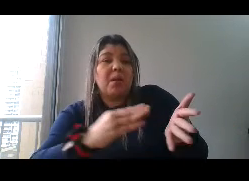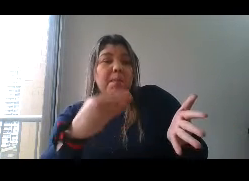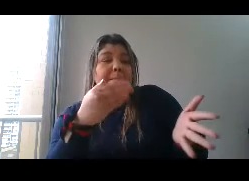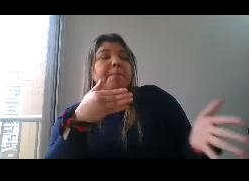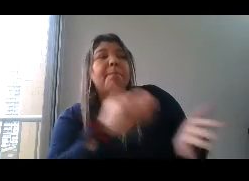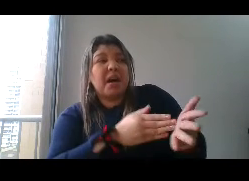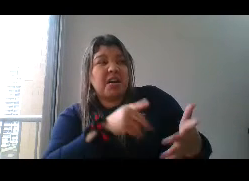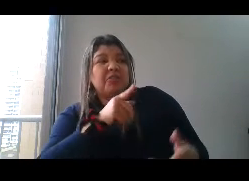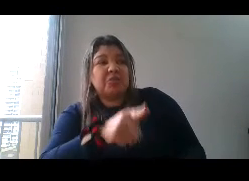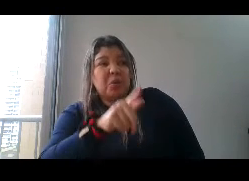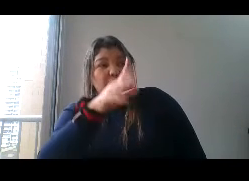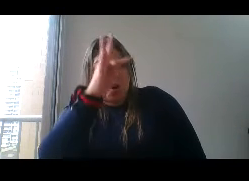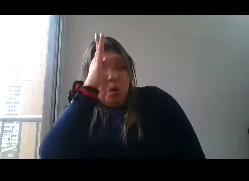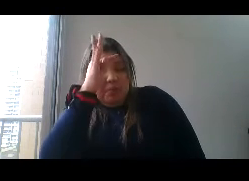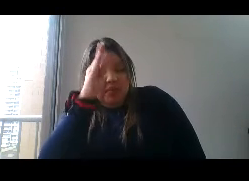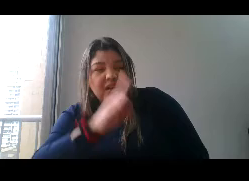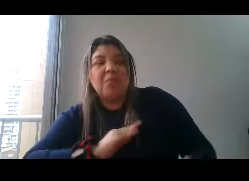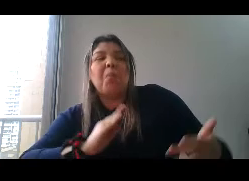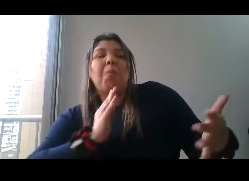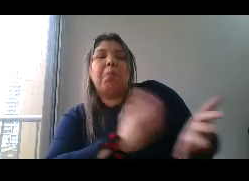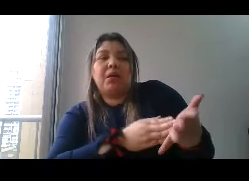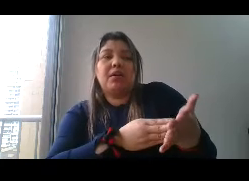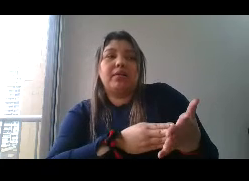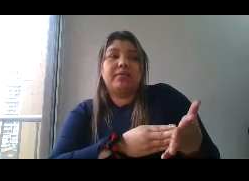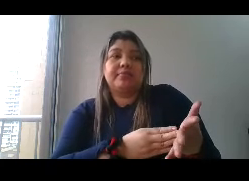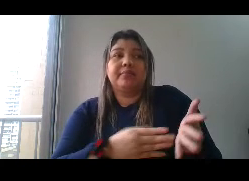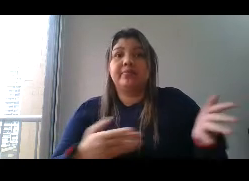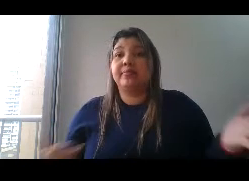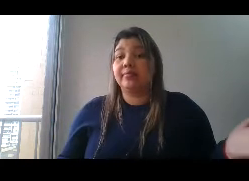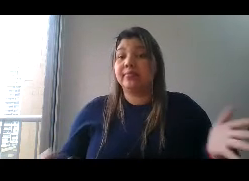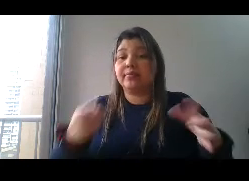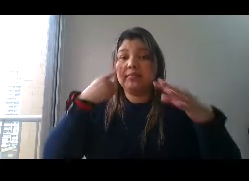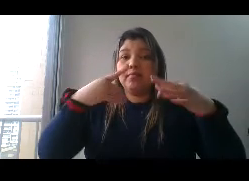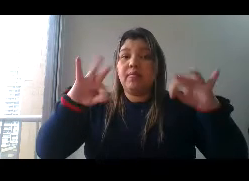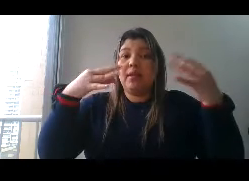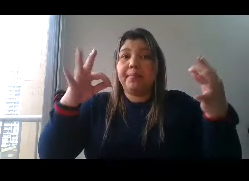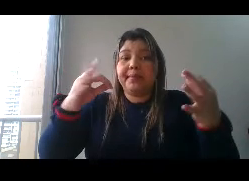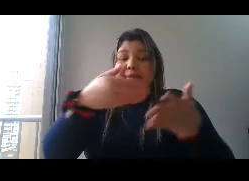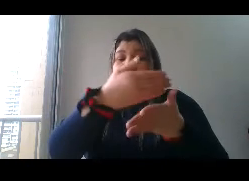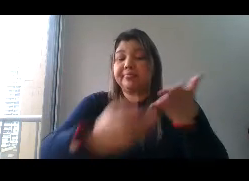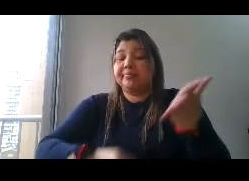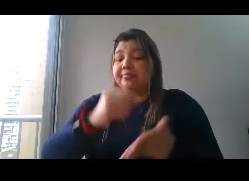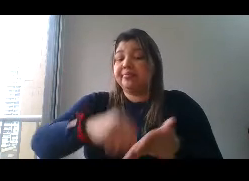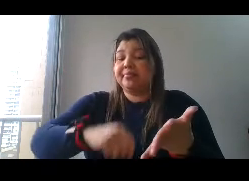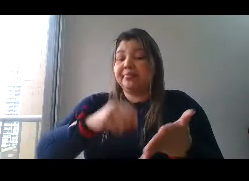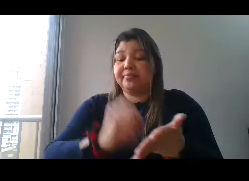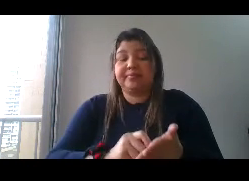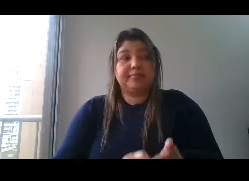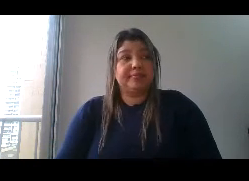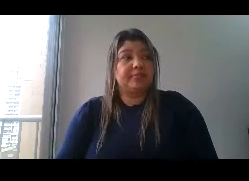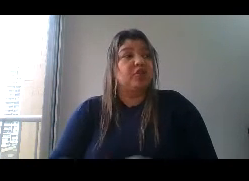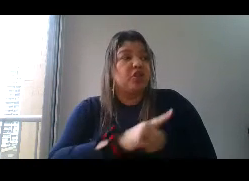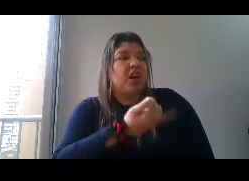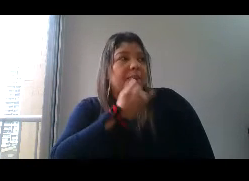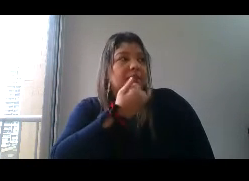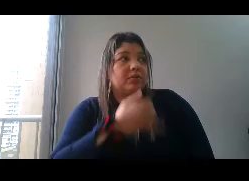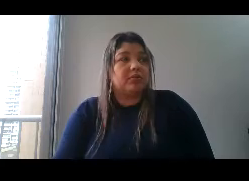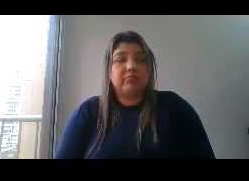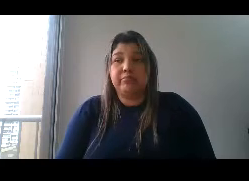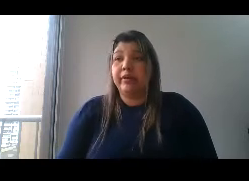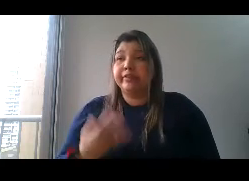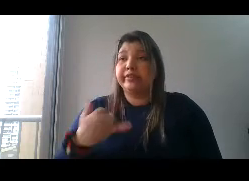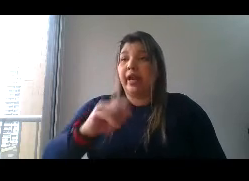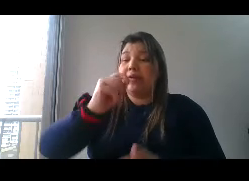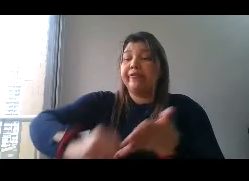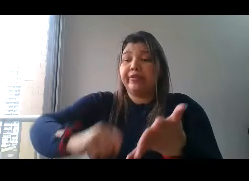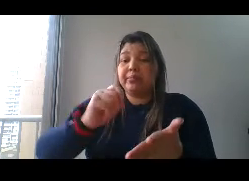paciente hacia la institución de salud, replica sobre el profesional de la salud, y la pregunta es, sí, él firma el consentimiento informado, y el paciente